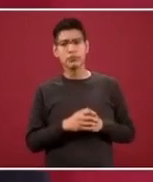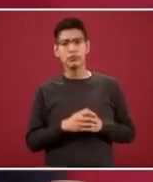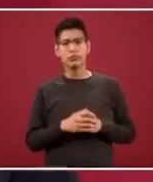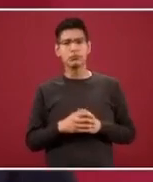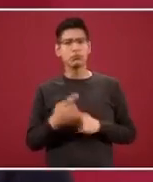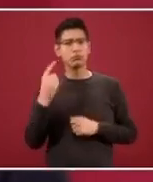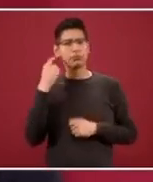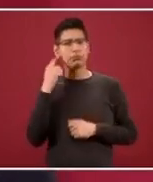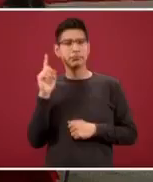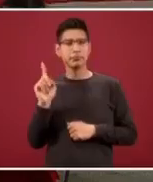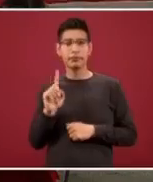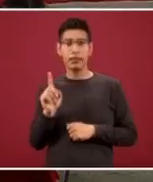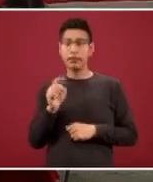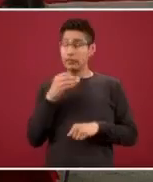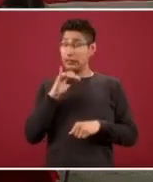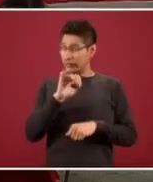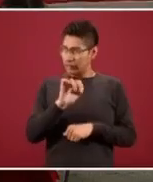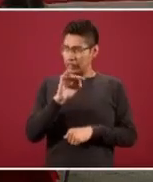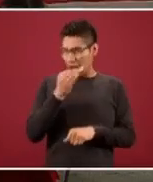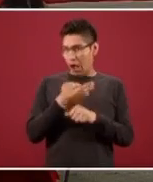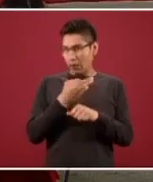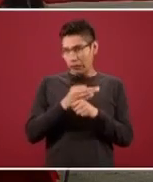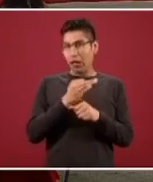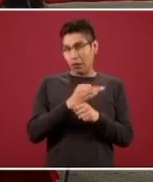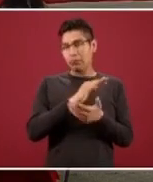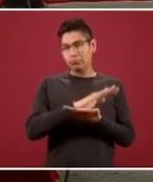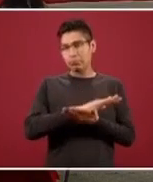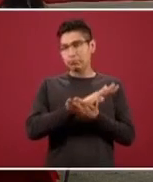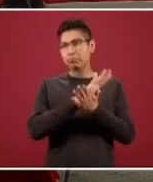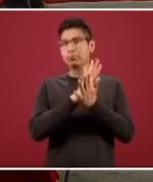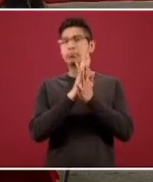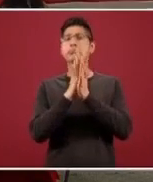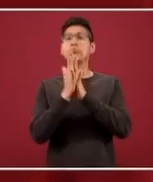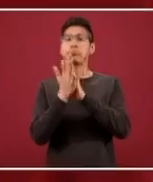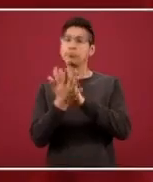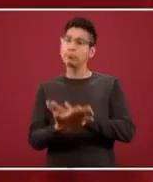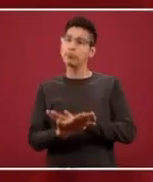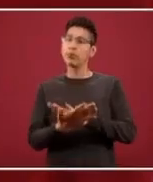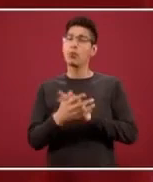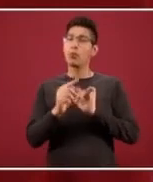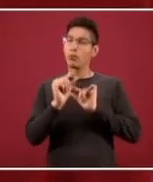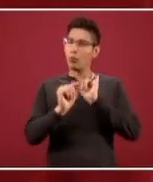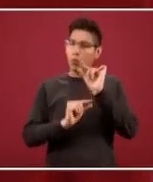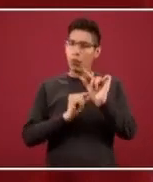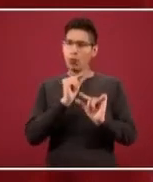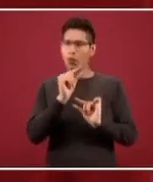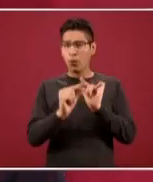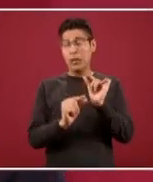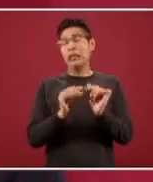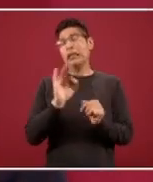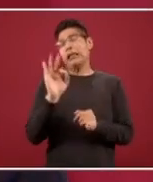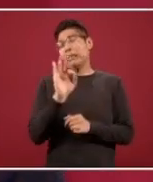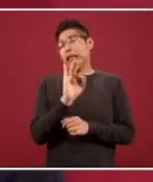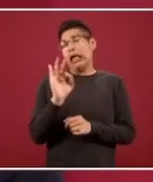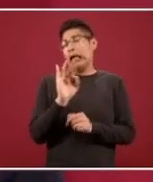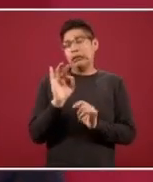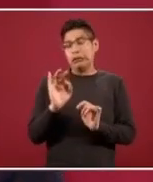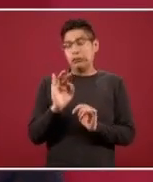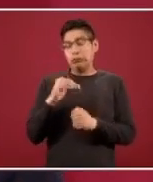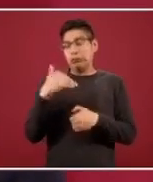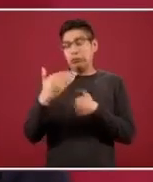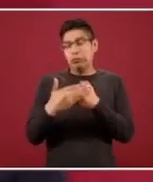Si estamos en la transición, quiere decir que empezaremos a encontrar probablemente